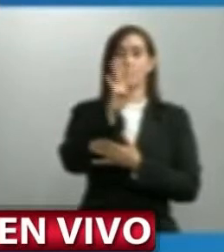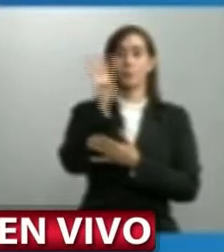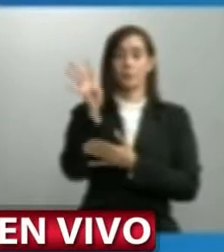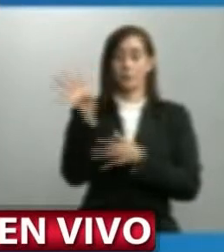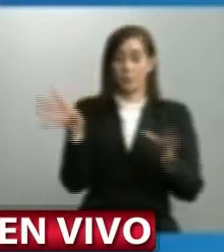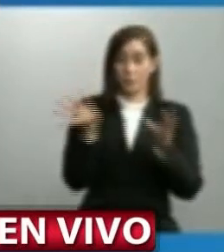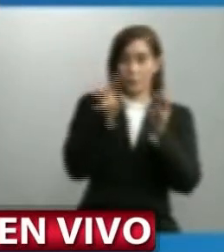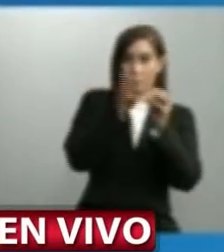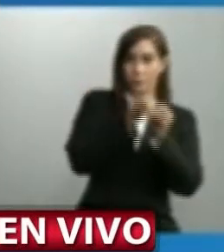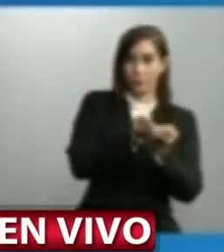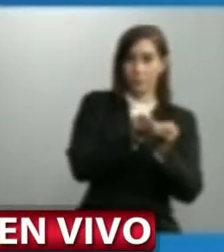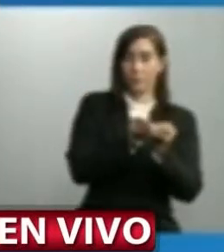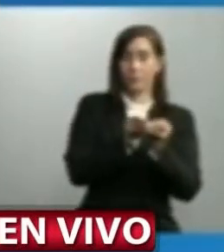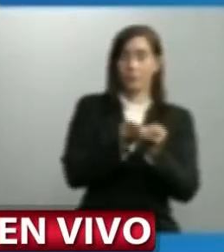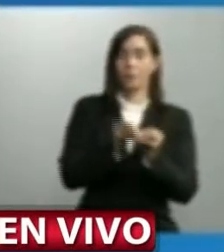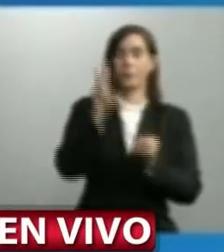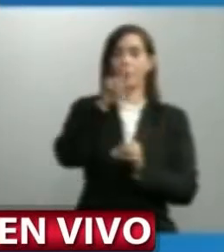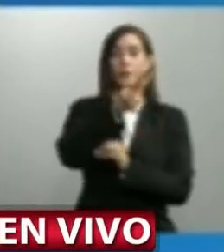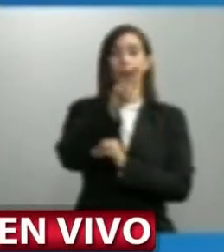344 acumulados,